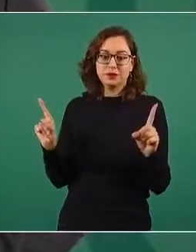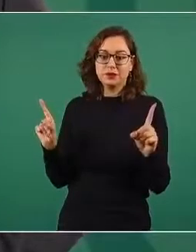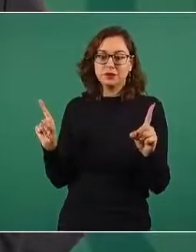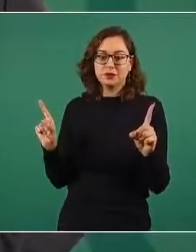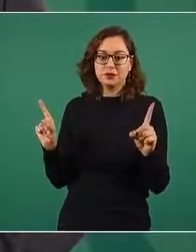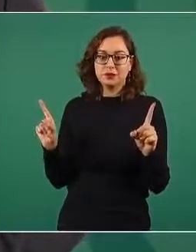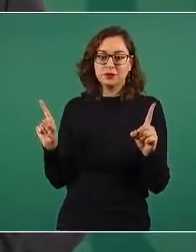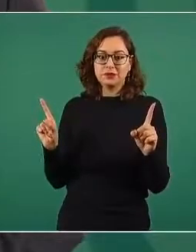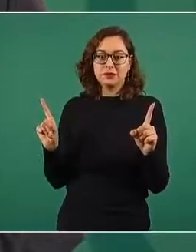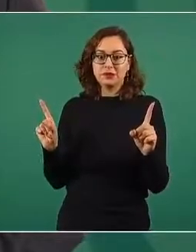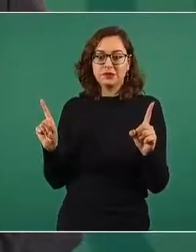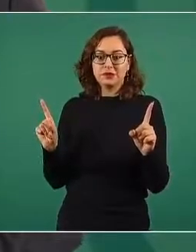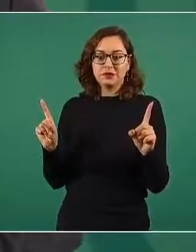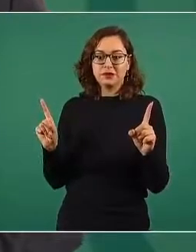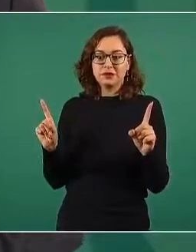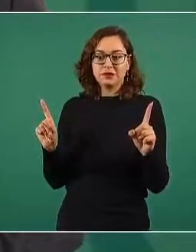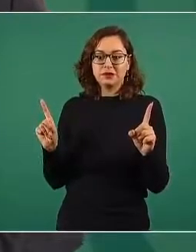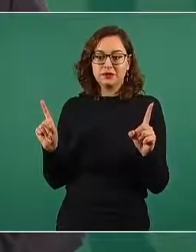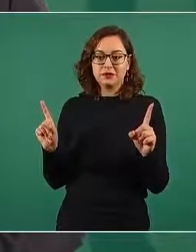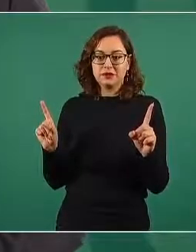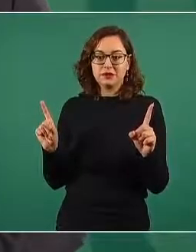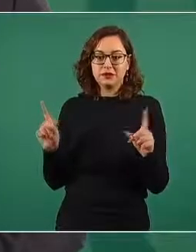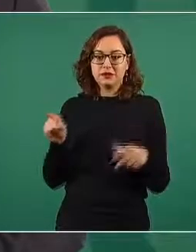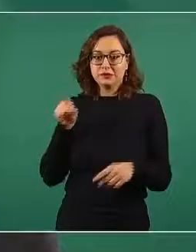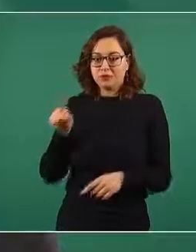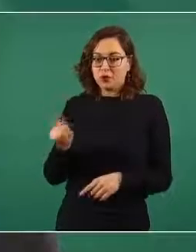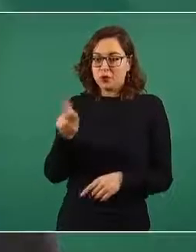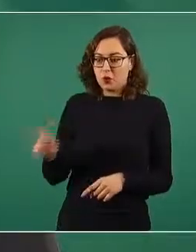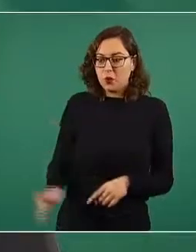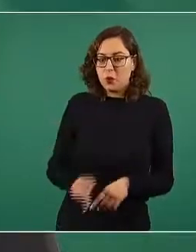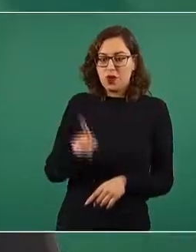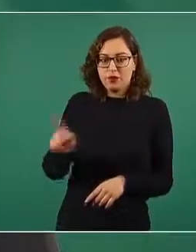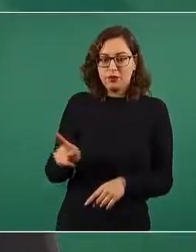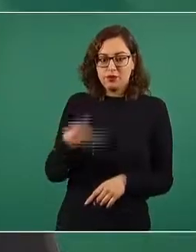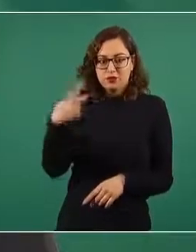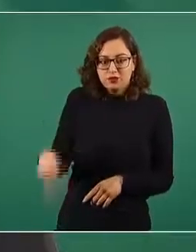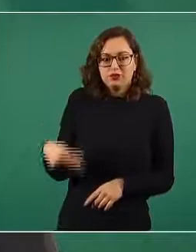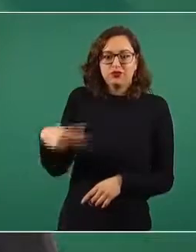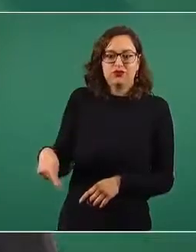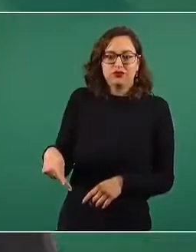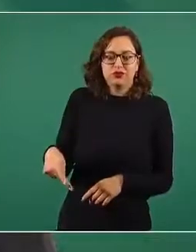de Huerta en su pueblo.